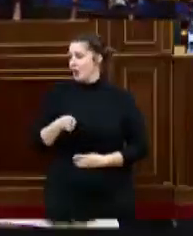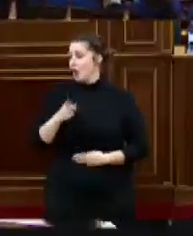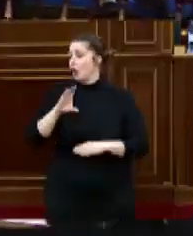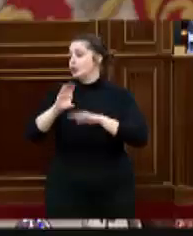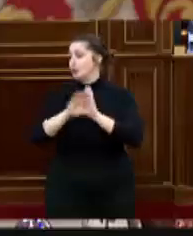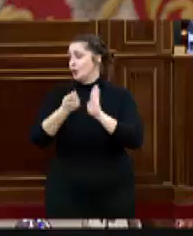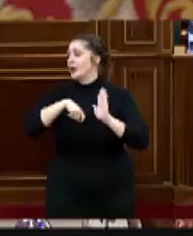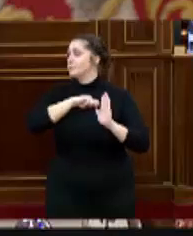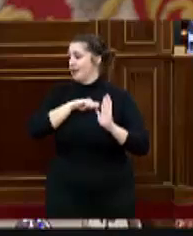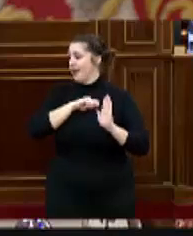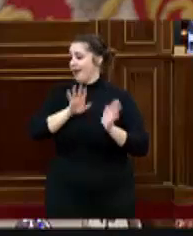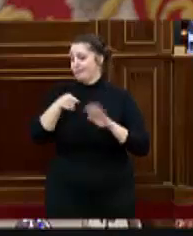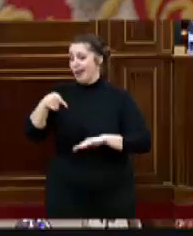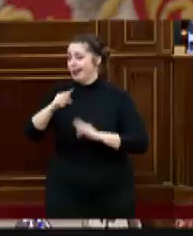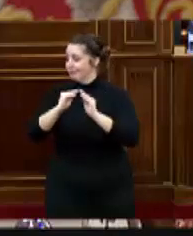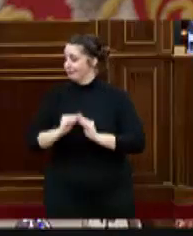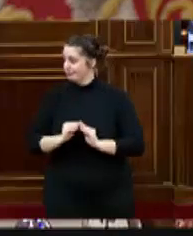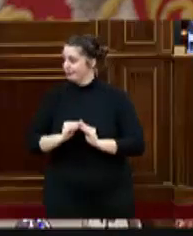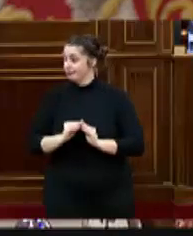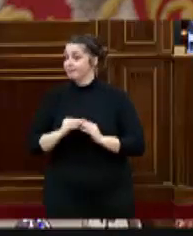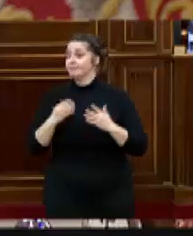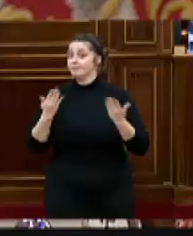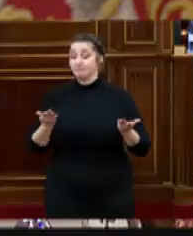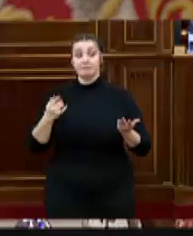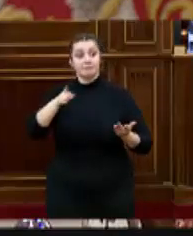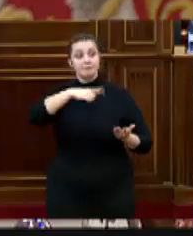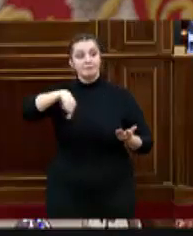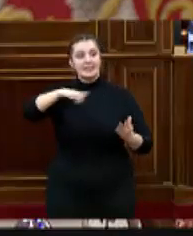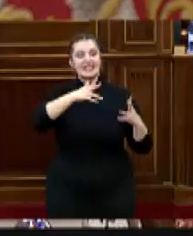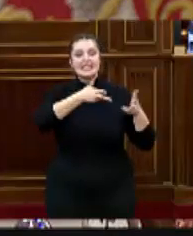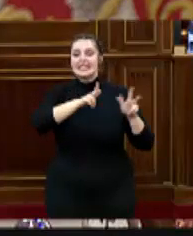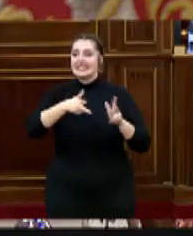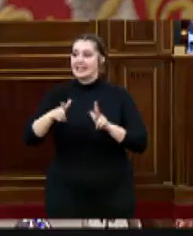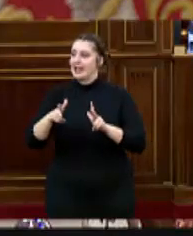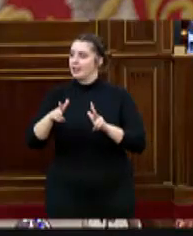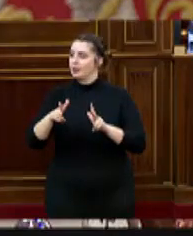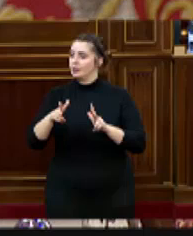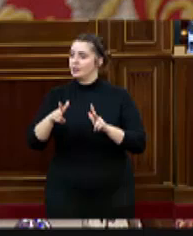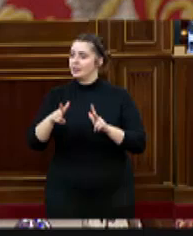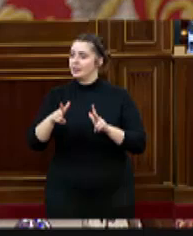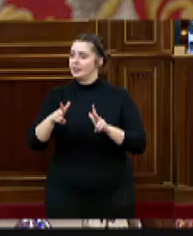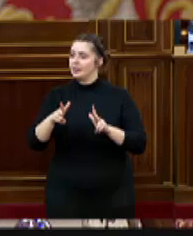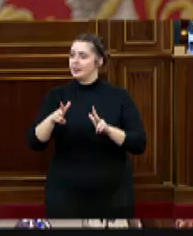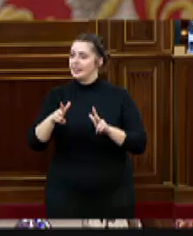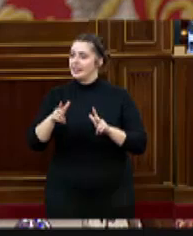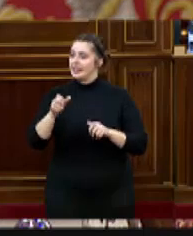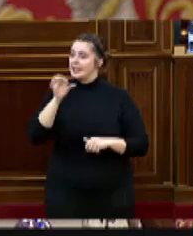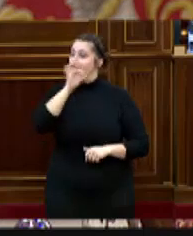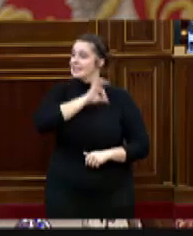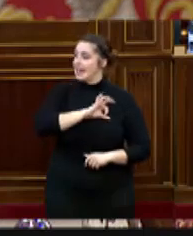constitución de hecho estáis sentados junto algunas y algunos de